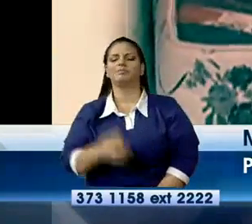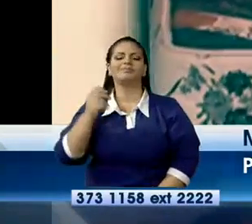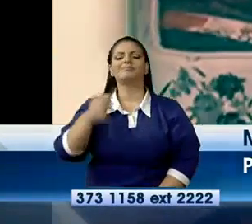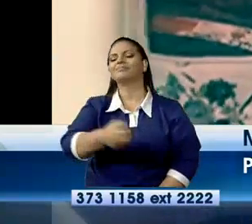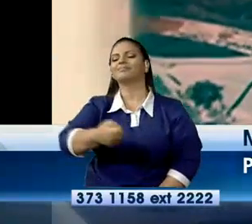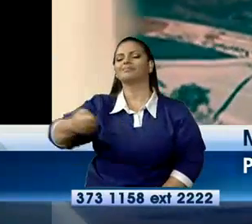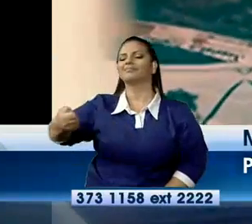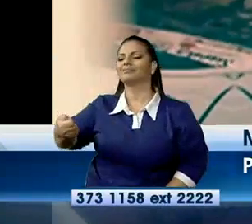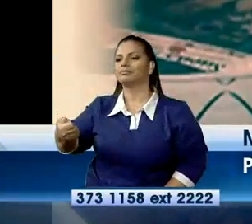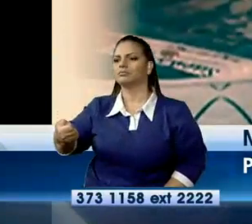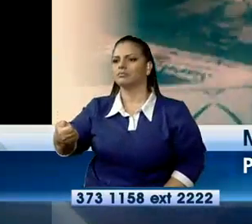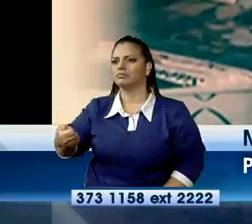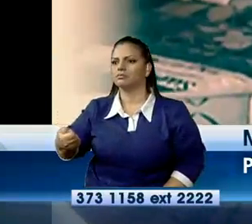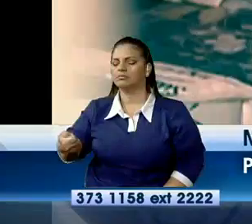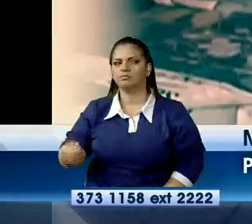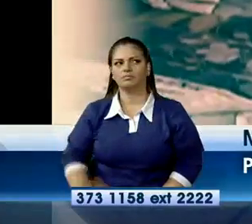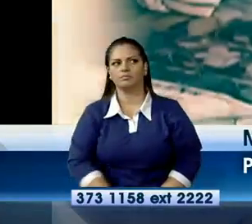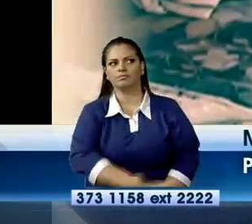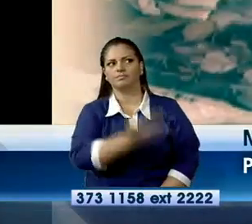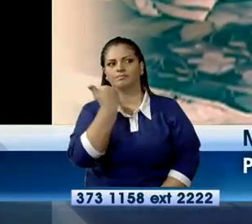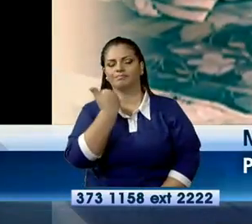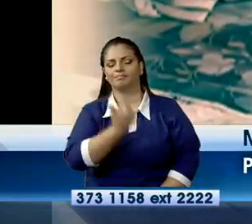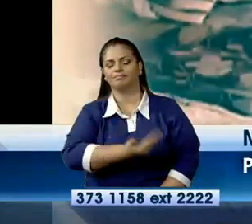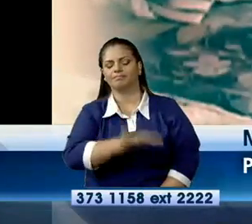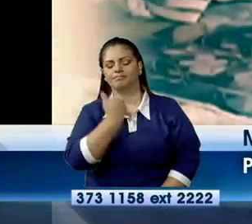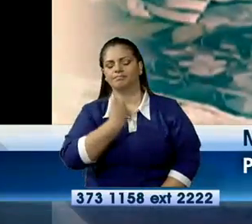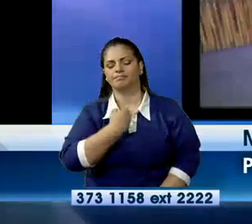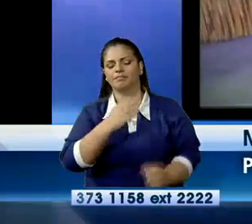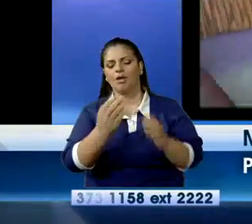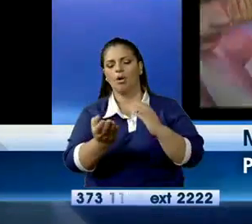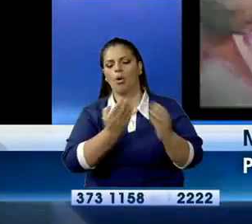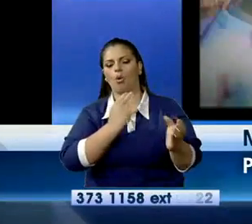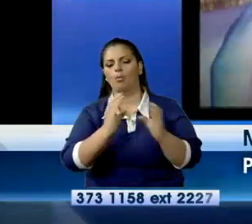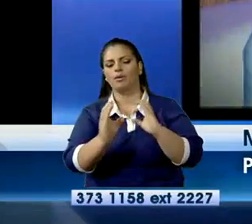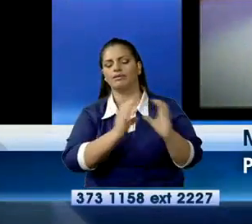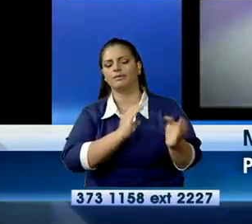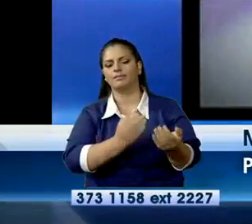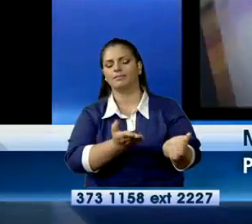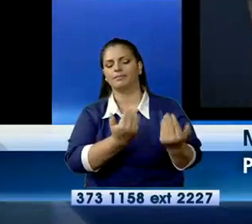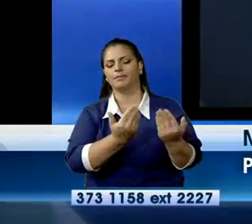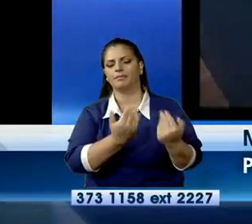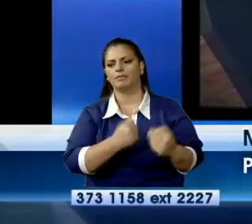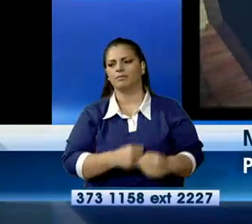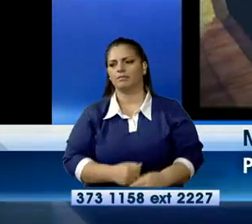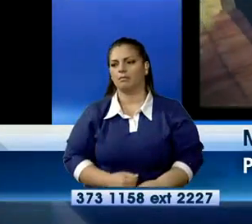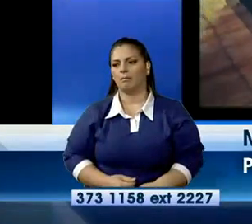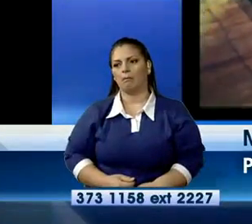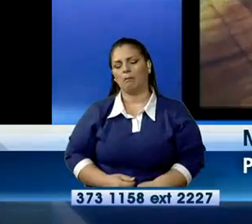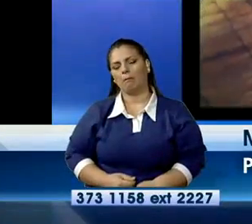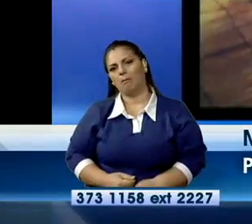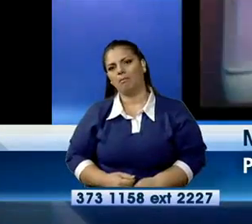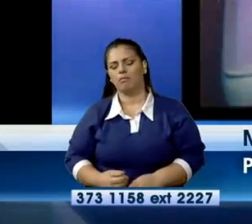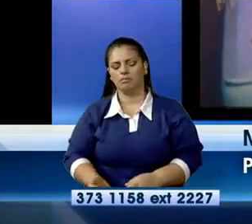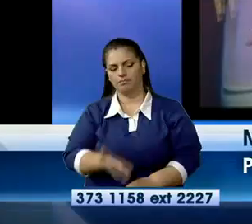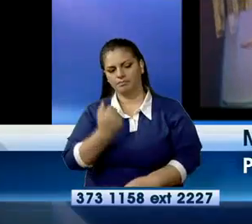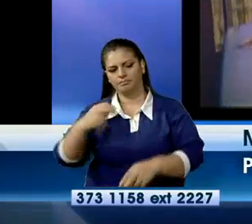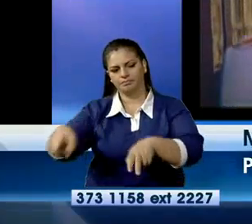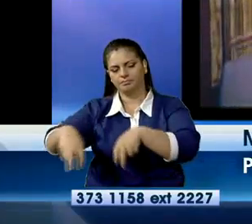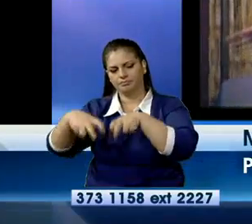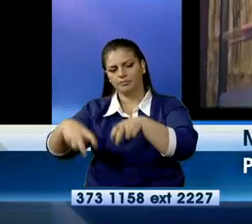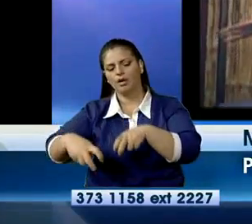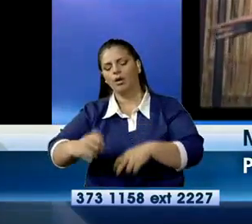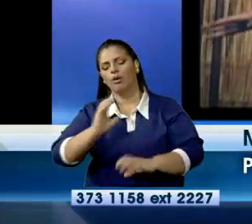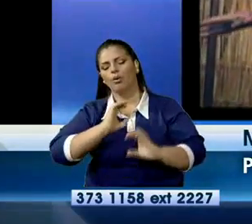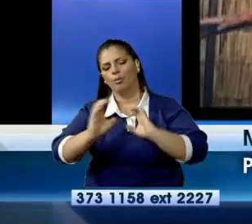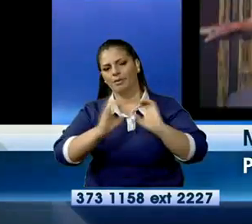hizo sentar en la cama donde aprovechó para atacarla. La primera puñalada se la pegó a traición por la espalda, que fue lo que ella me logró decir anoche